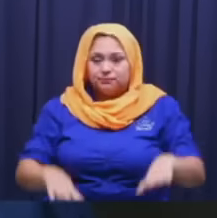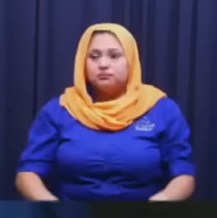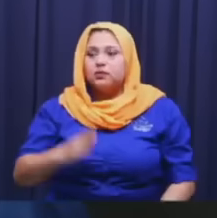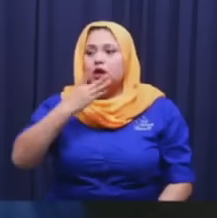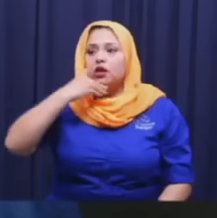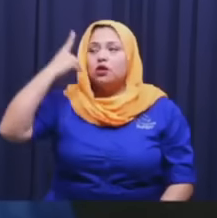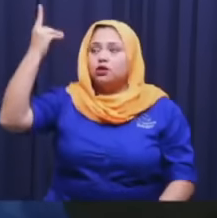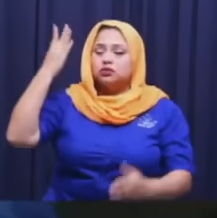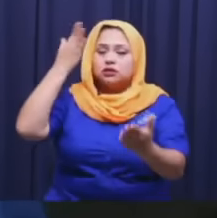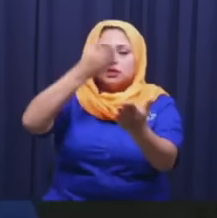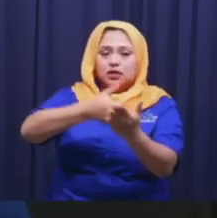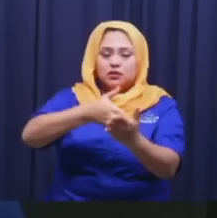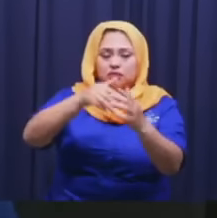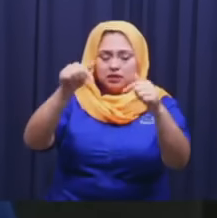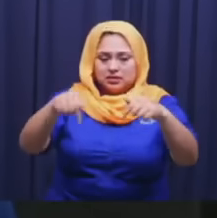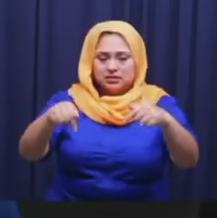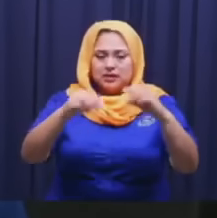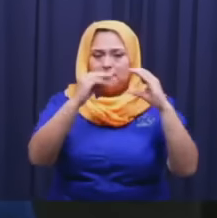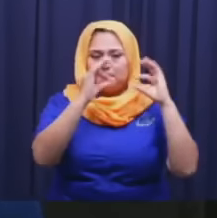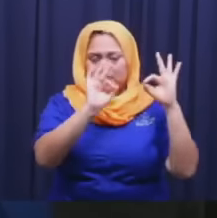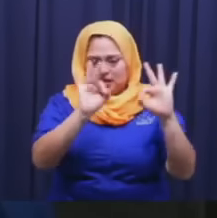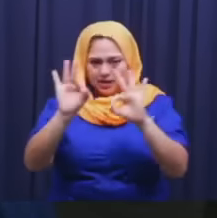Dios ha traído esta palabra